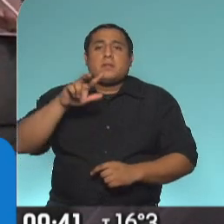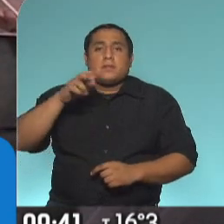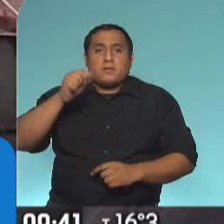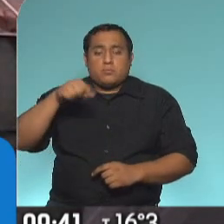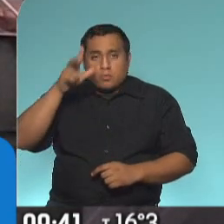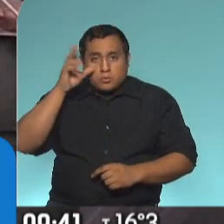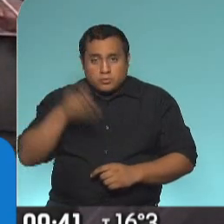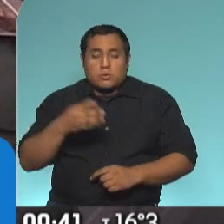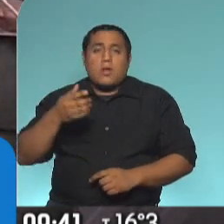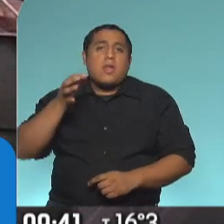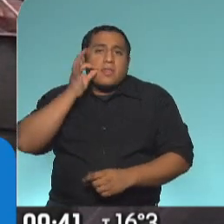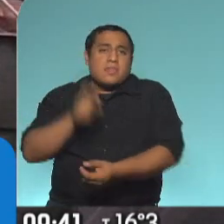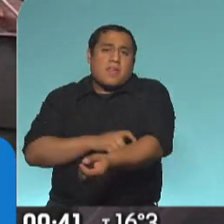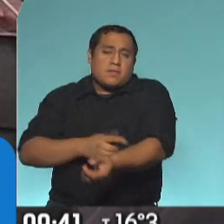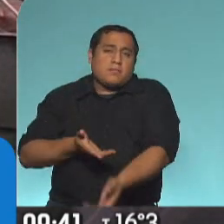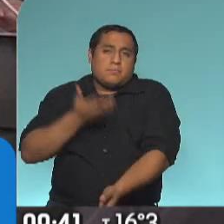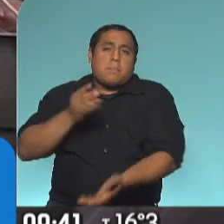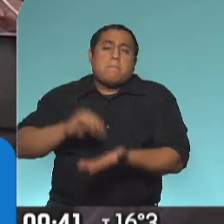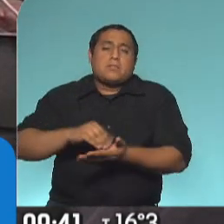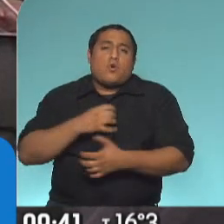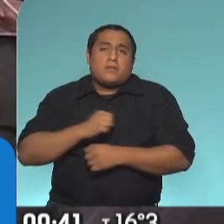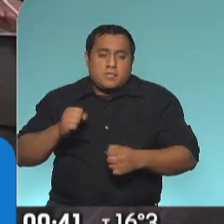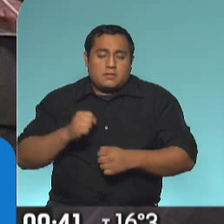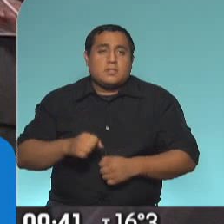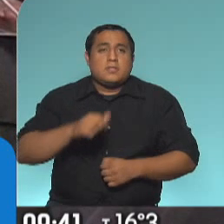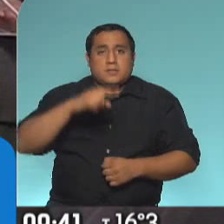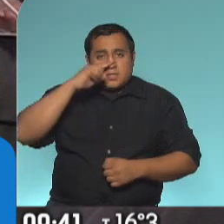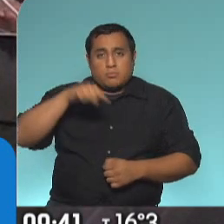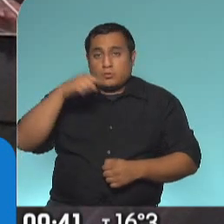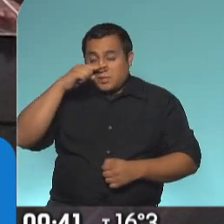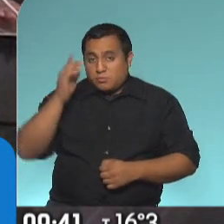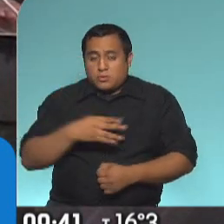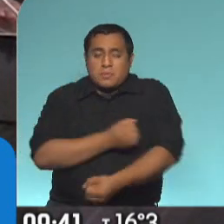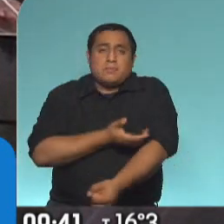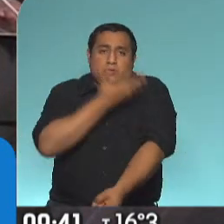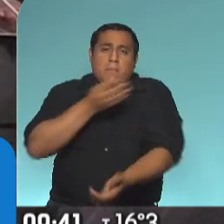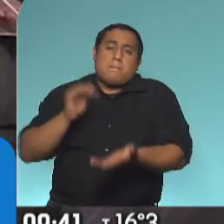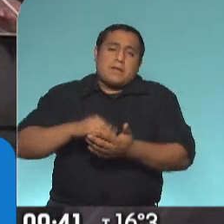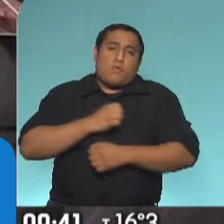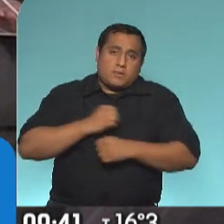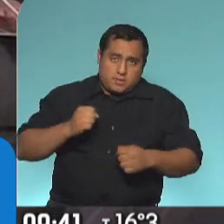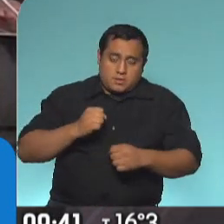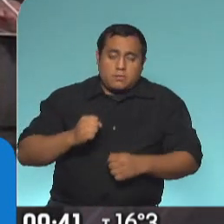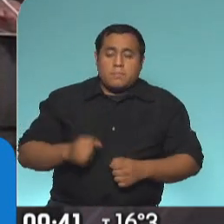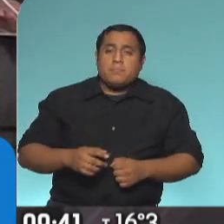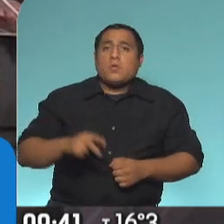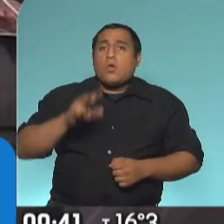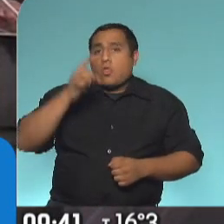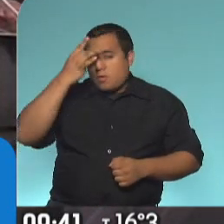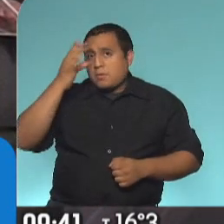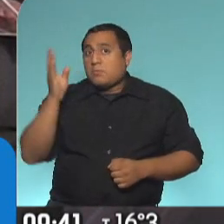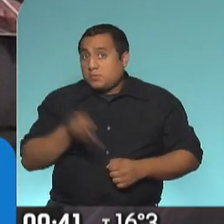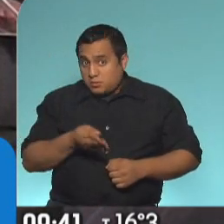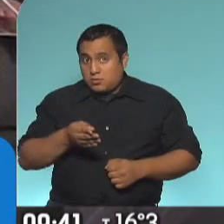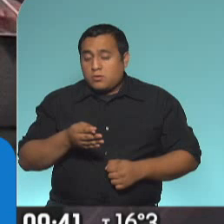6.8% diabetes más obesidad, el 7.7% hipertensión más obesidad y el